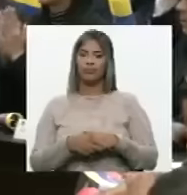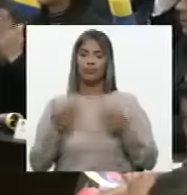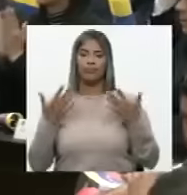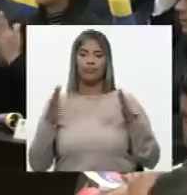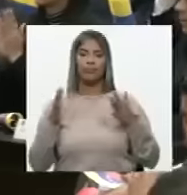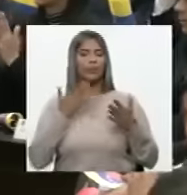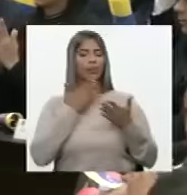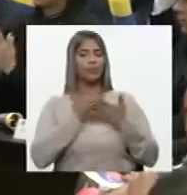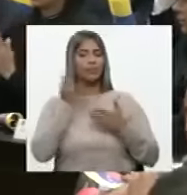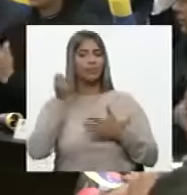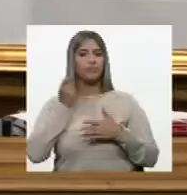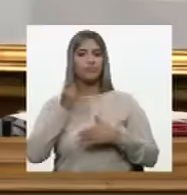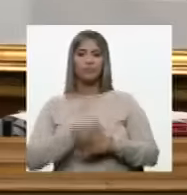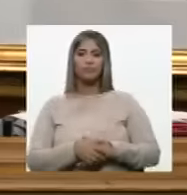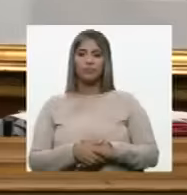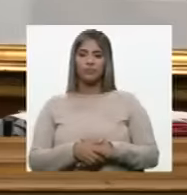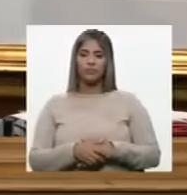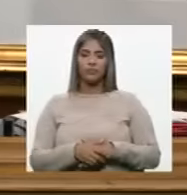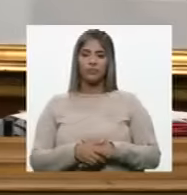Gracias, diputado.